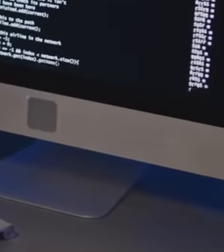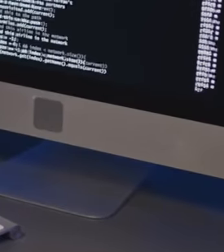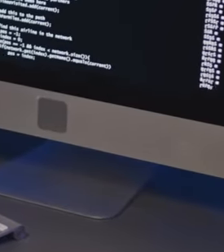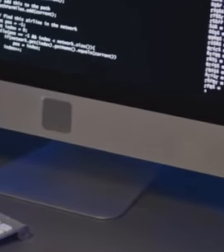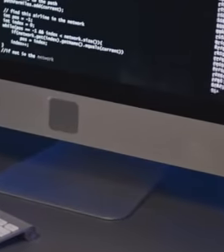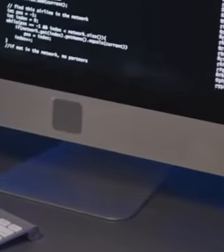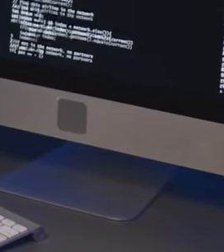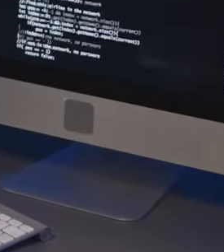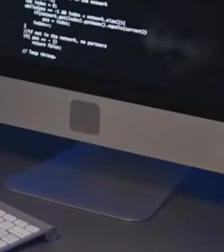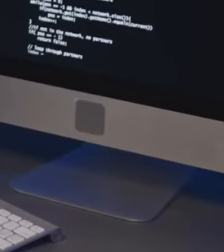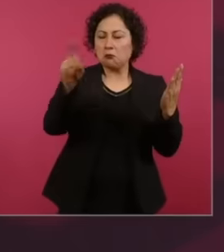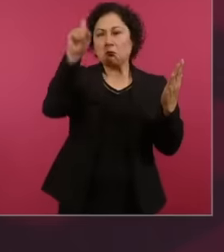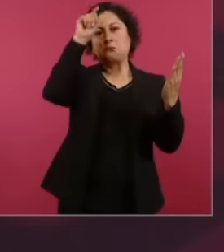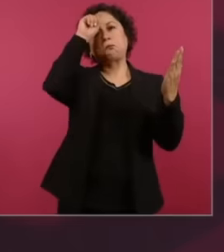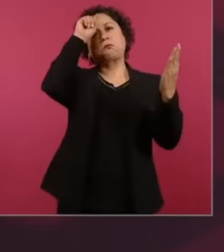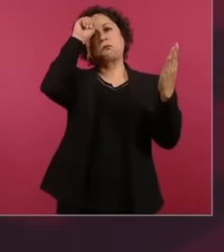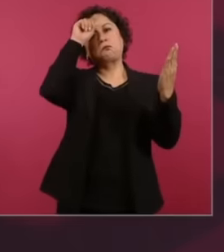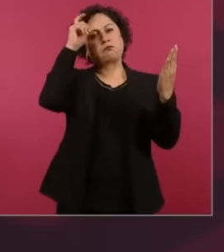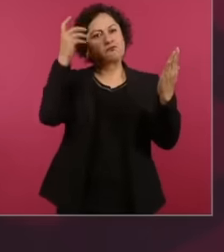falso.